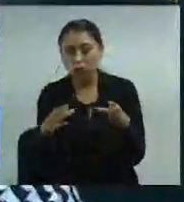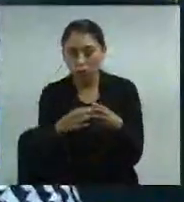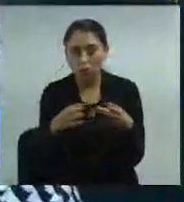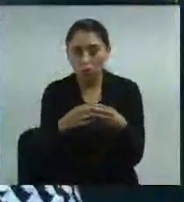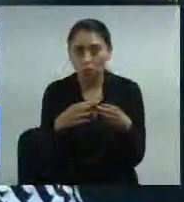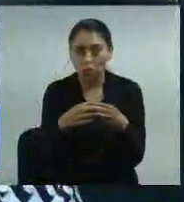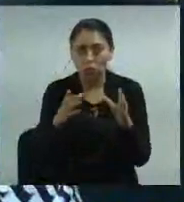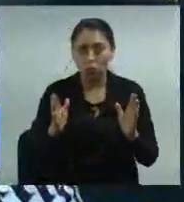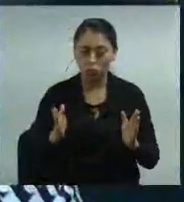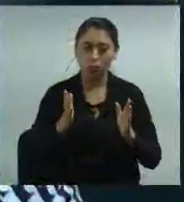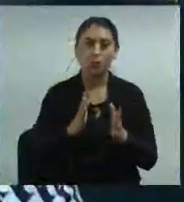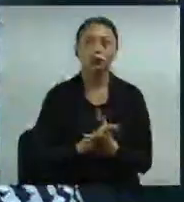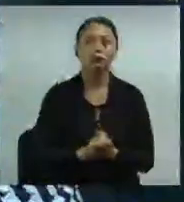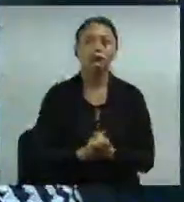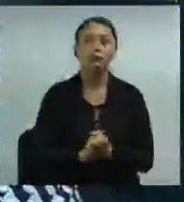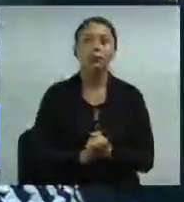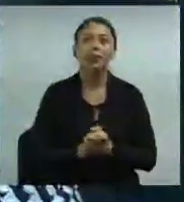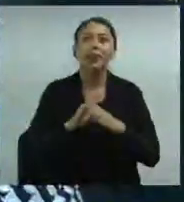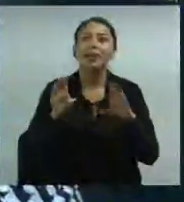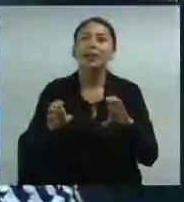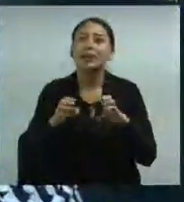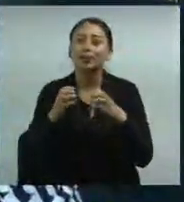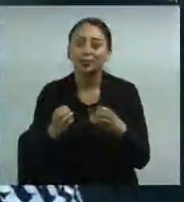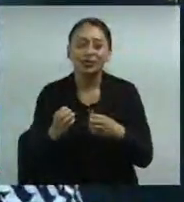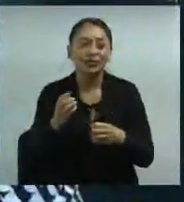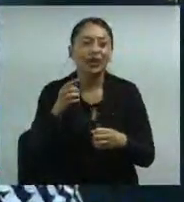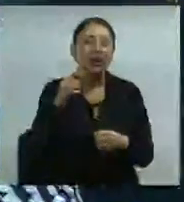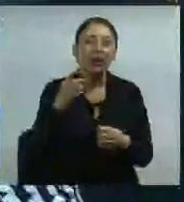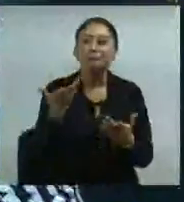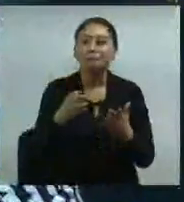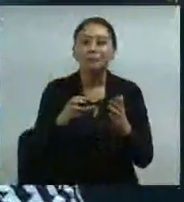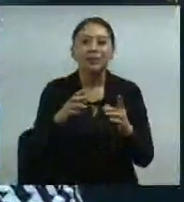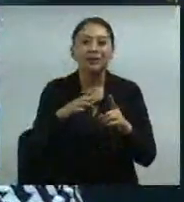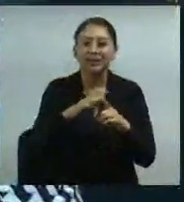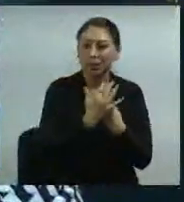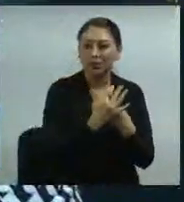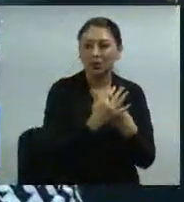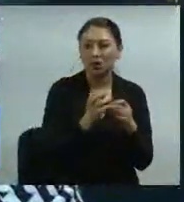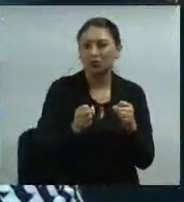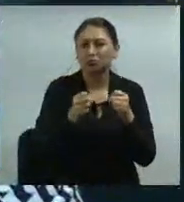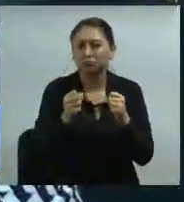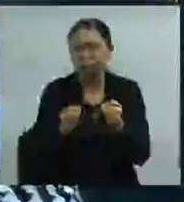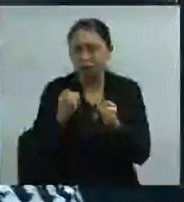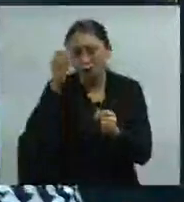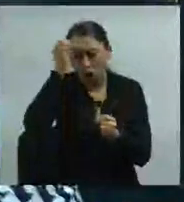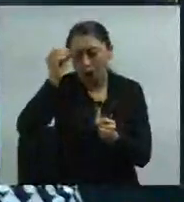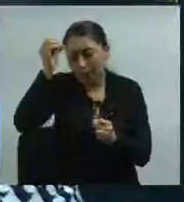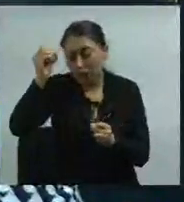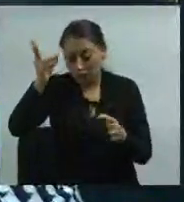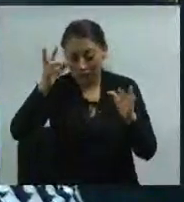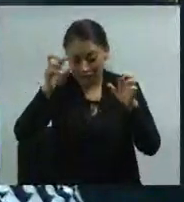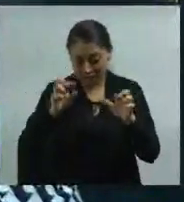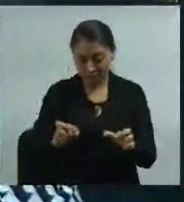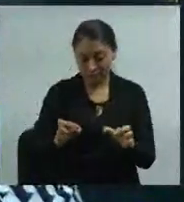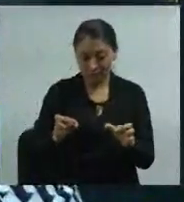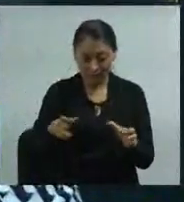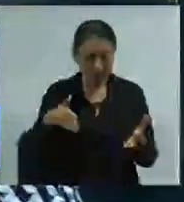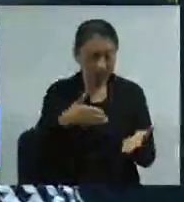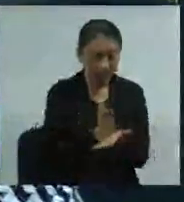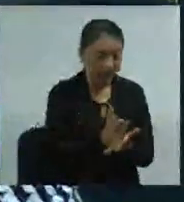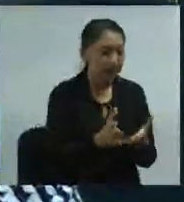del organismo judicial. Entonces, vemos estos casos que se quedan muy a criterio de las personas que puedan llegar a las